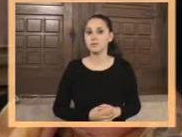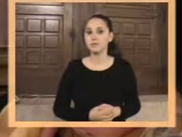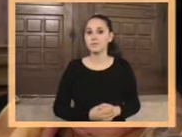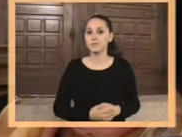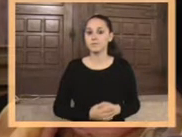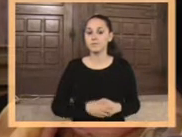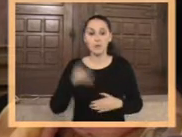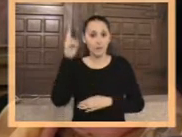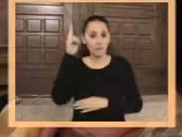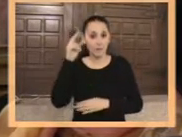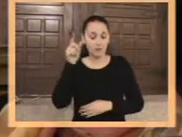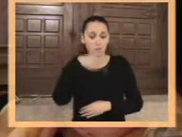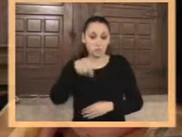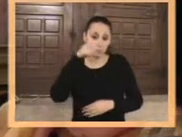tienen